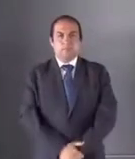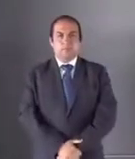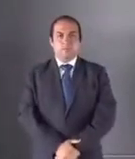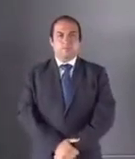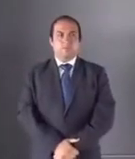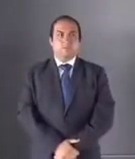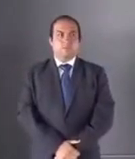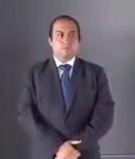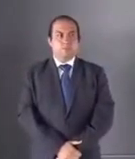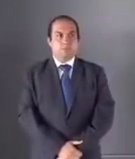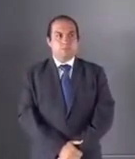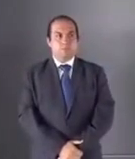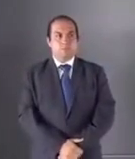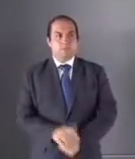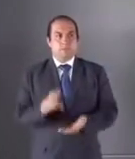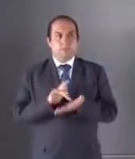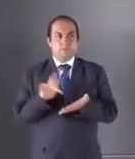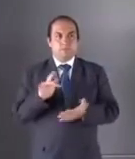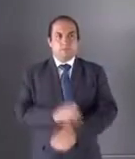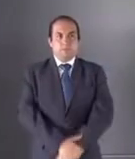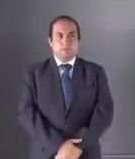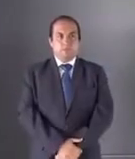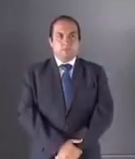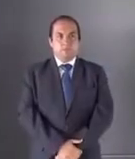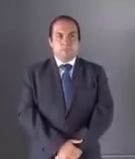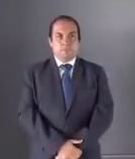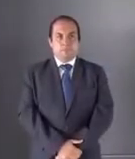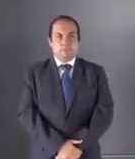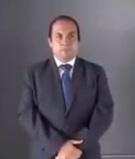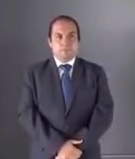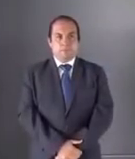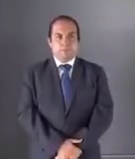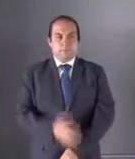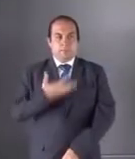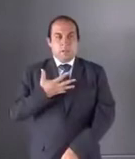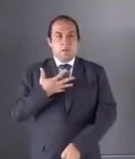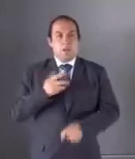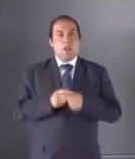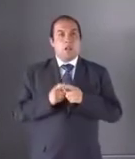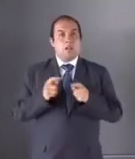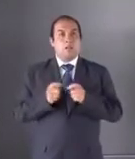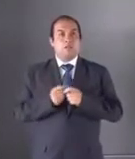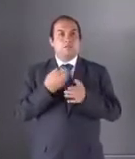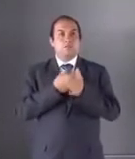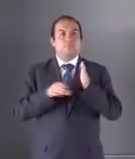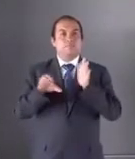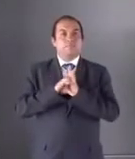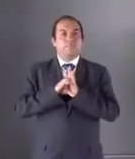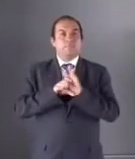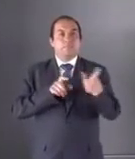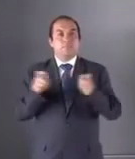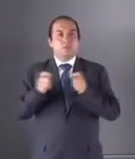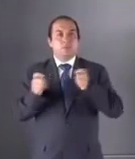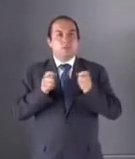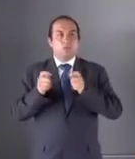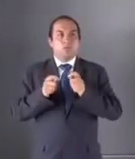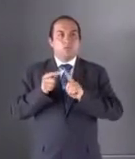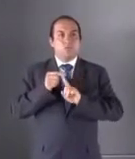Gracias. Aquí es la cabina de control de mando, donde están los diferentes